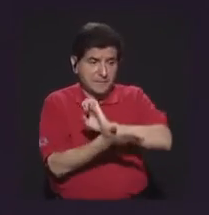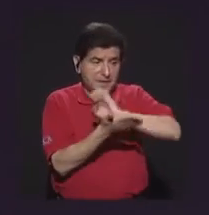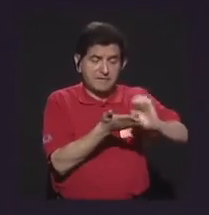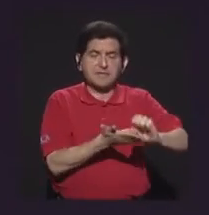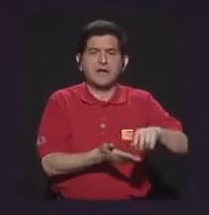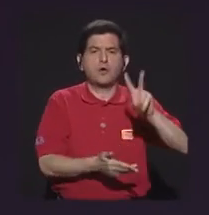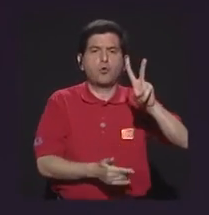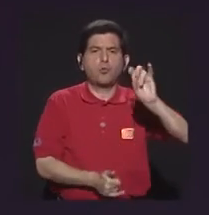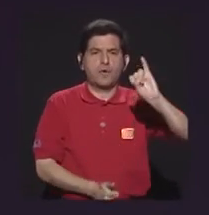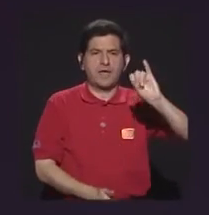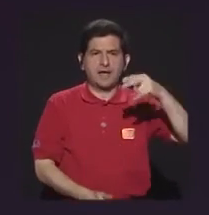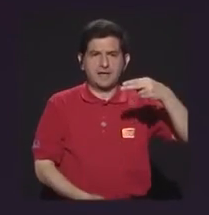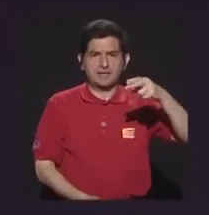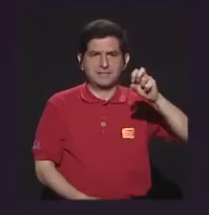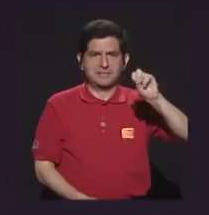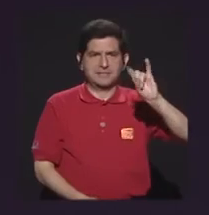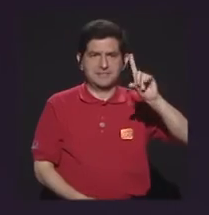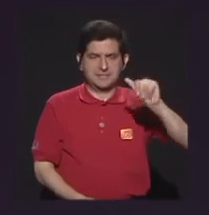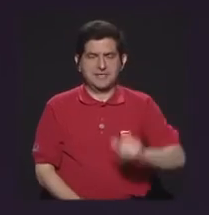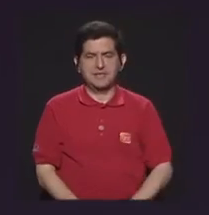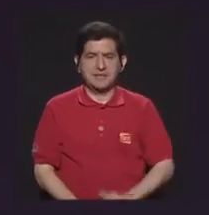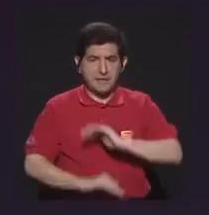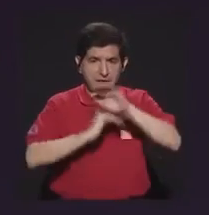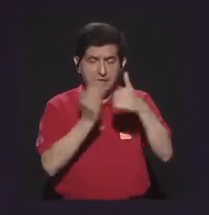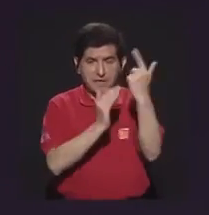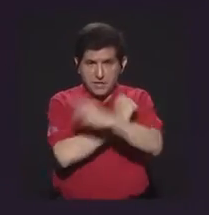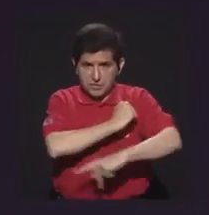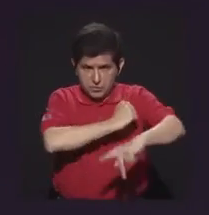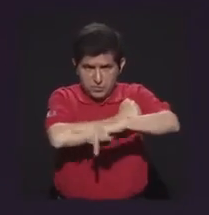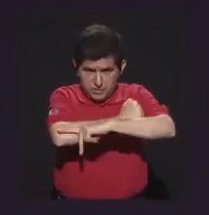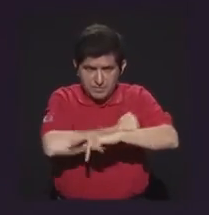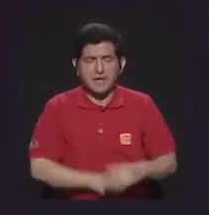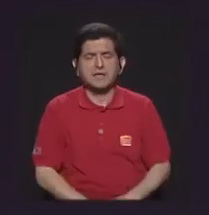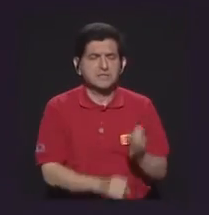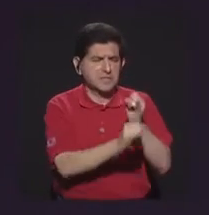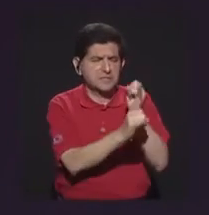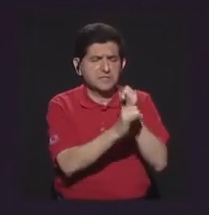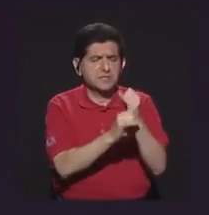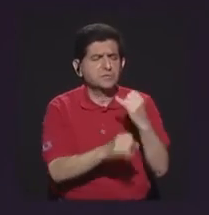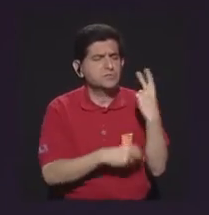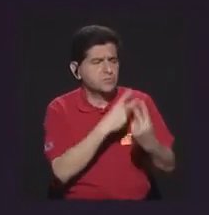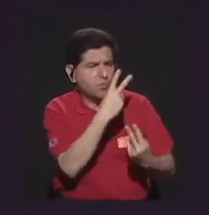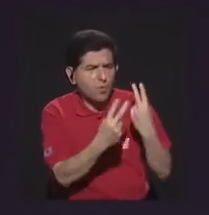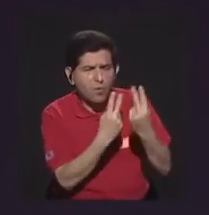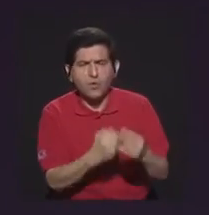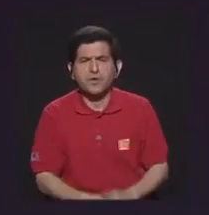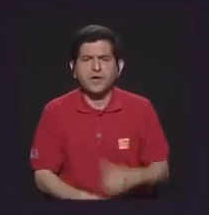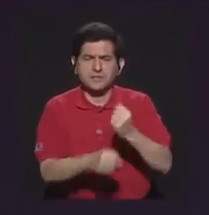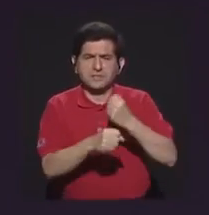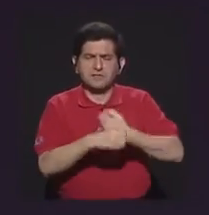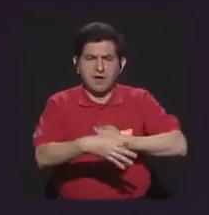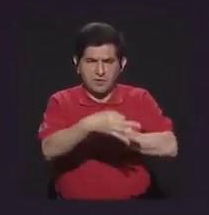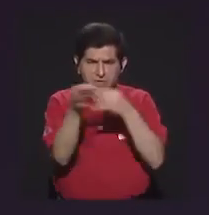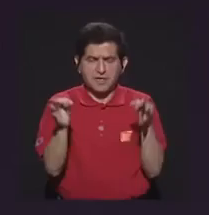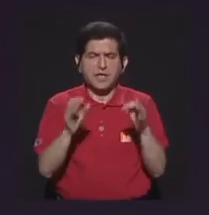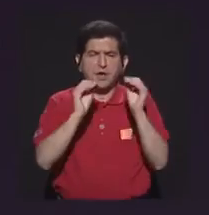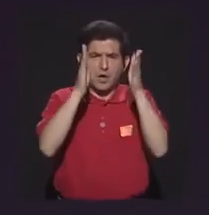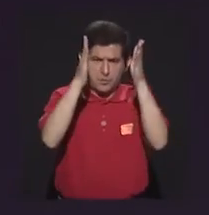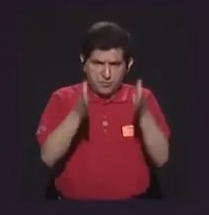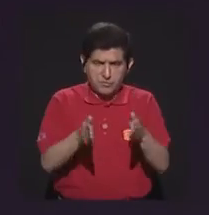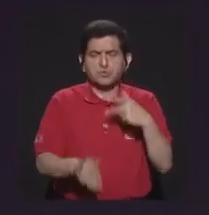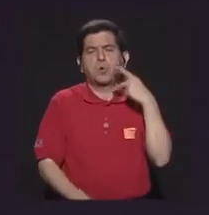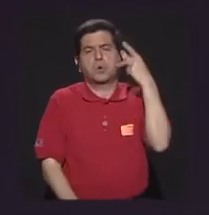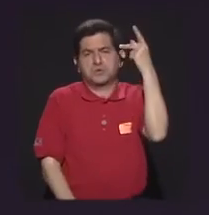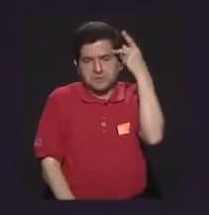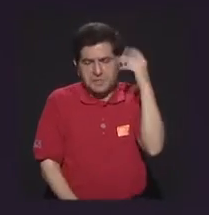VIH-SIDA. Y se viajó a nivel nacional en diferentes instituciones educativas, se bajó talleres a la población docente, a los padres